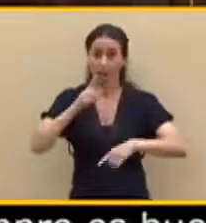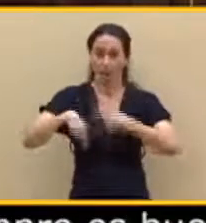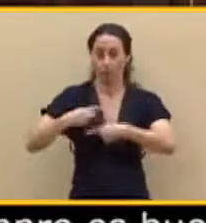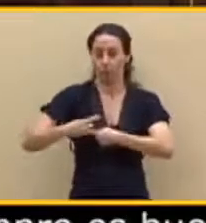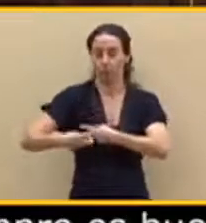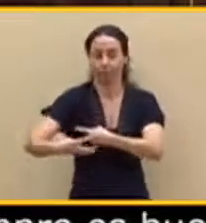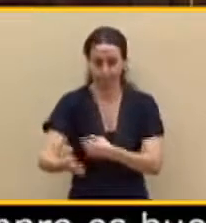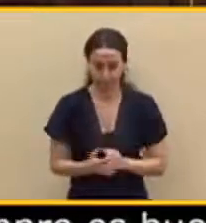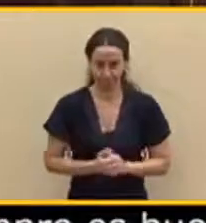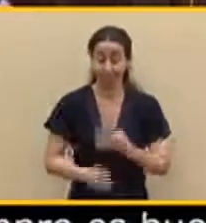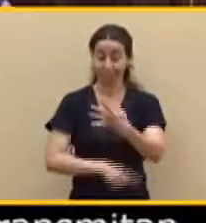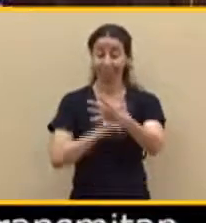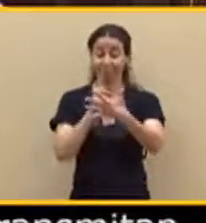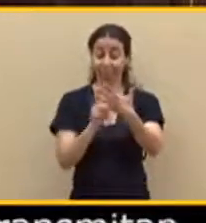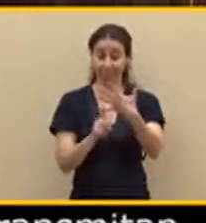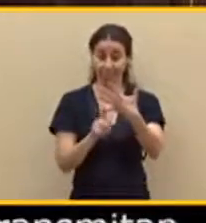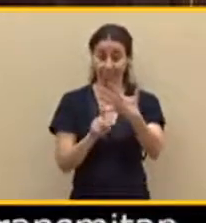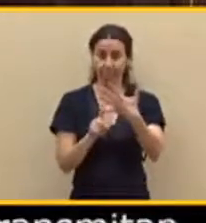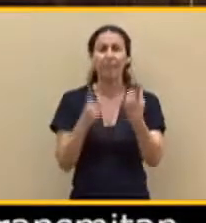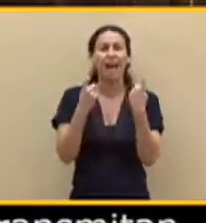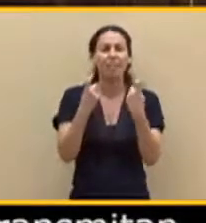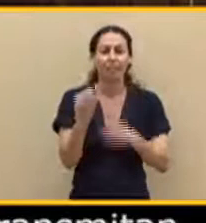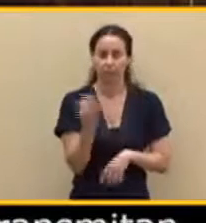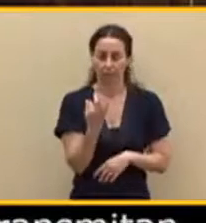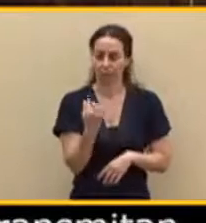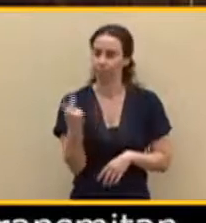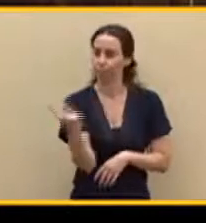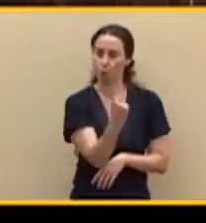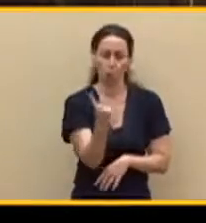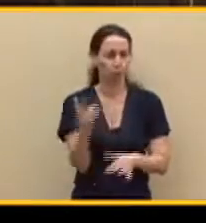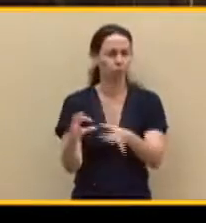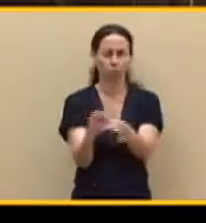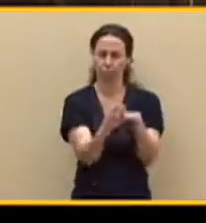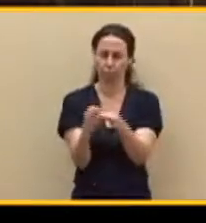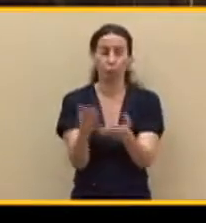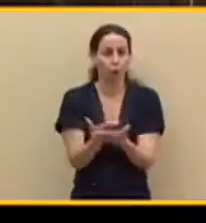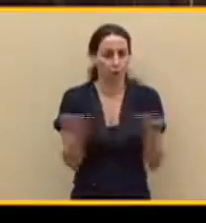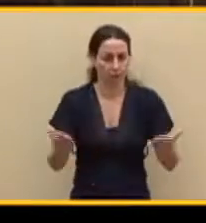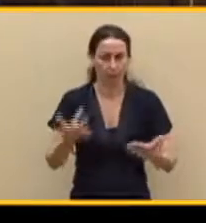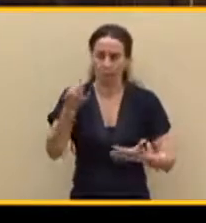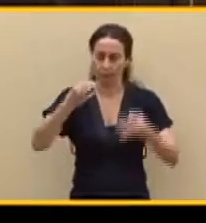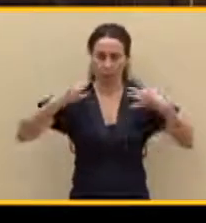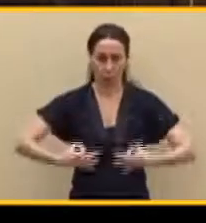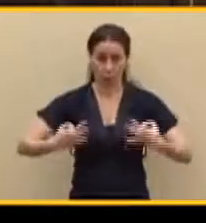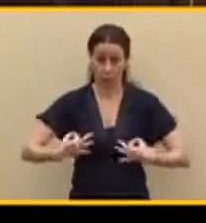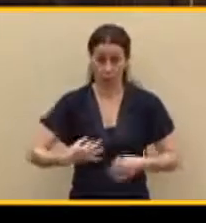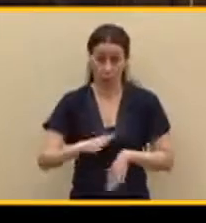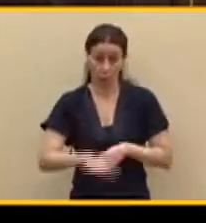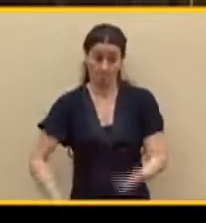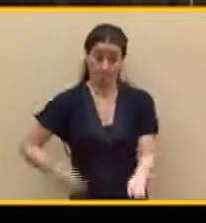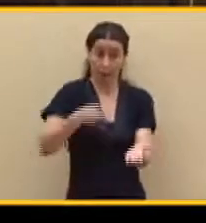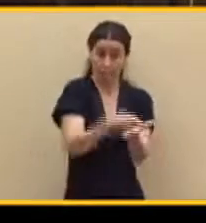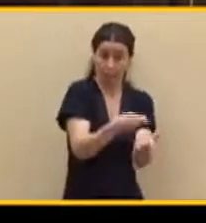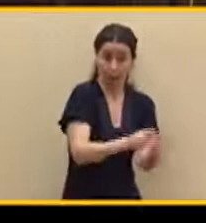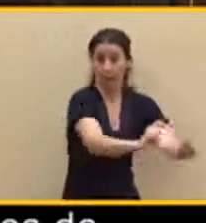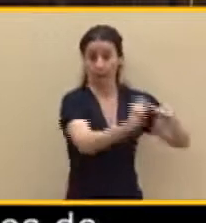lugar, hace falta que se creen vínculos de confianza y seguridad. Porque, claro, para pagar mordidas a cambio de obra pública, pues hay que estar